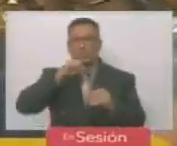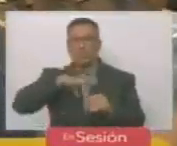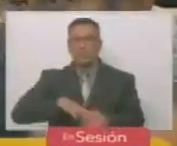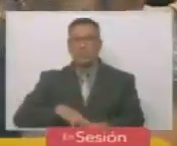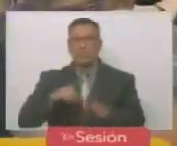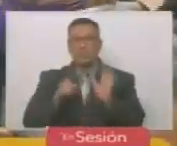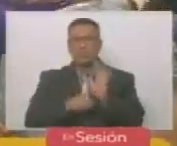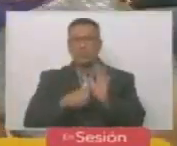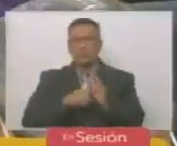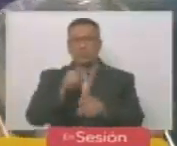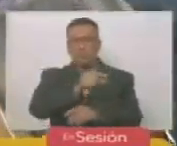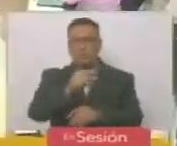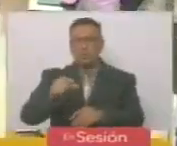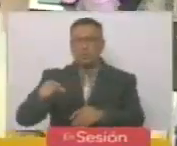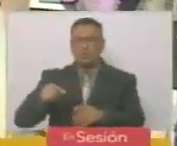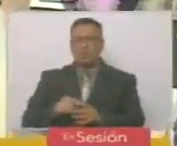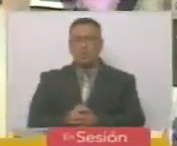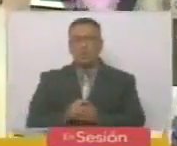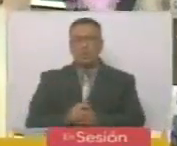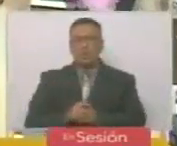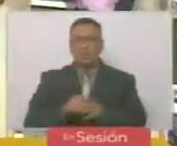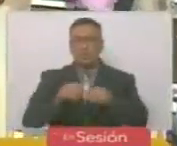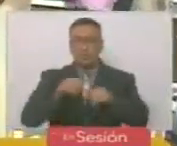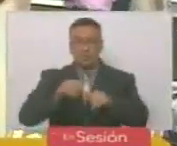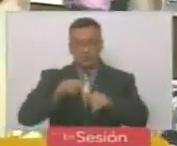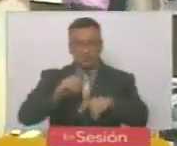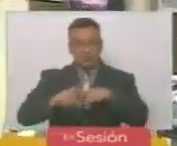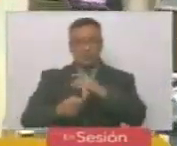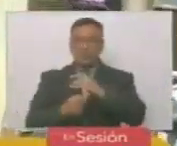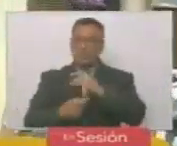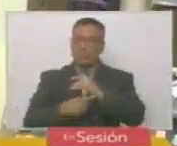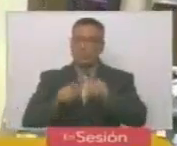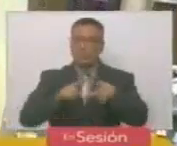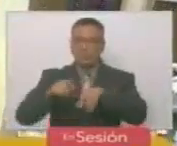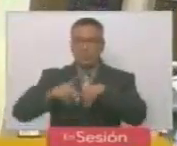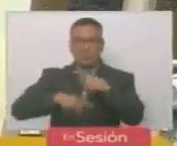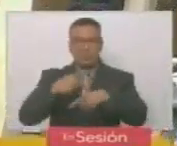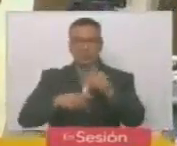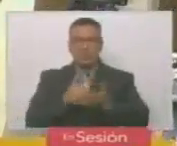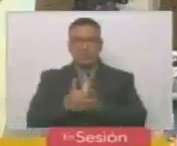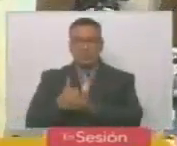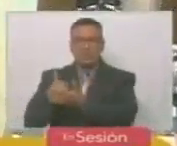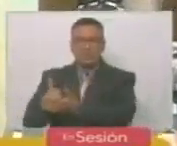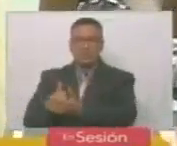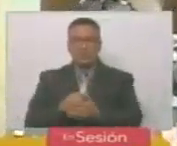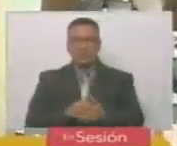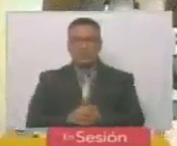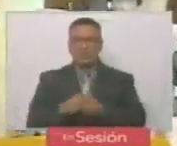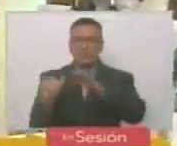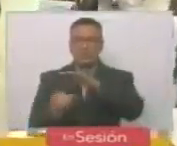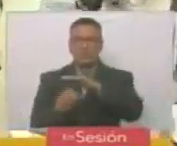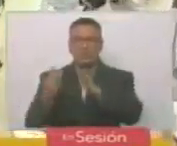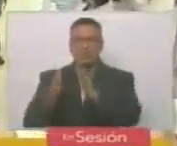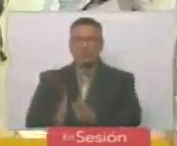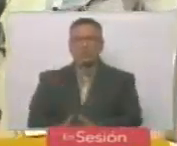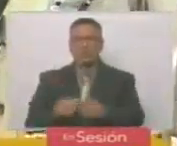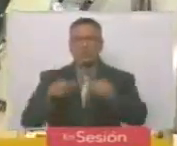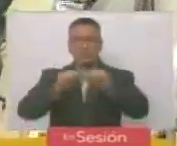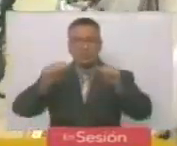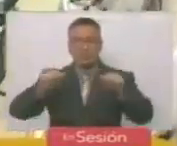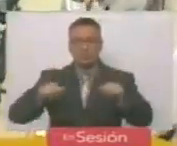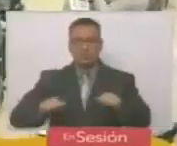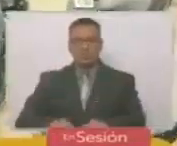delitos de los ciudadanos, la automatización del proceso y la cooperación interinstitucional de los